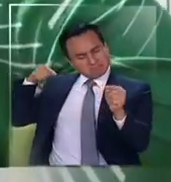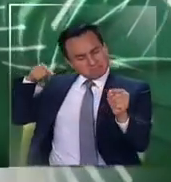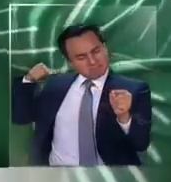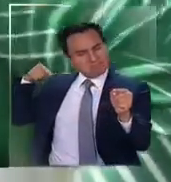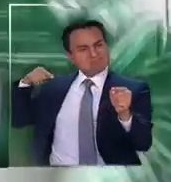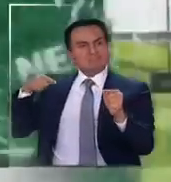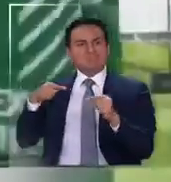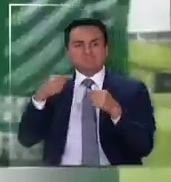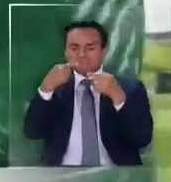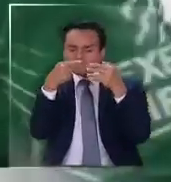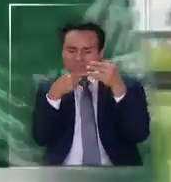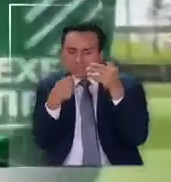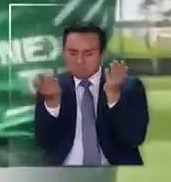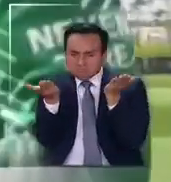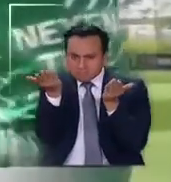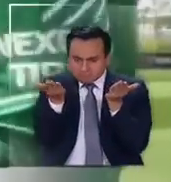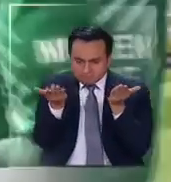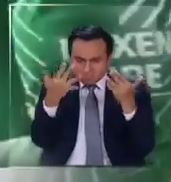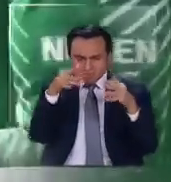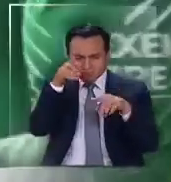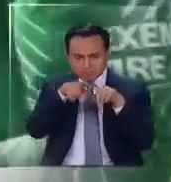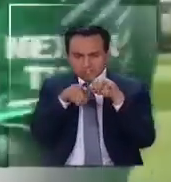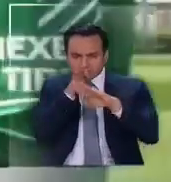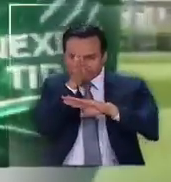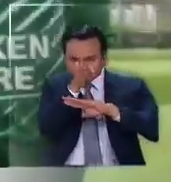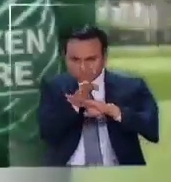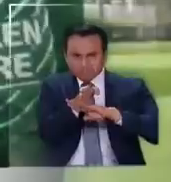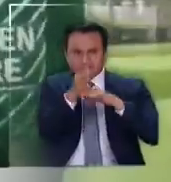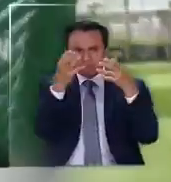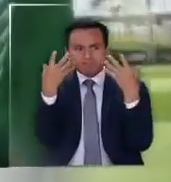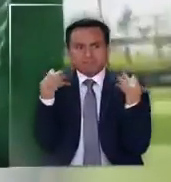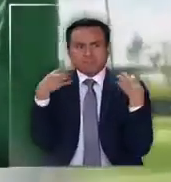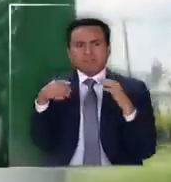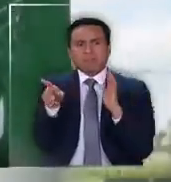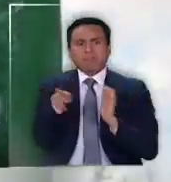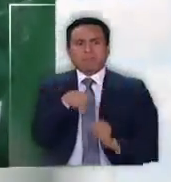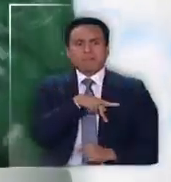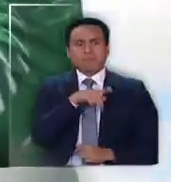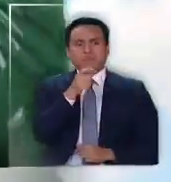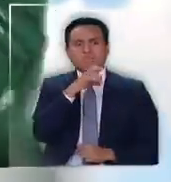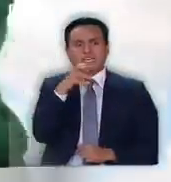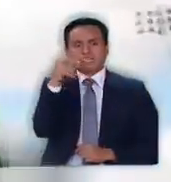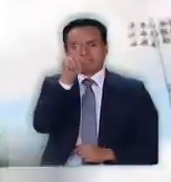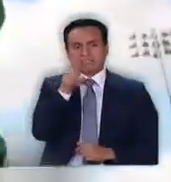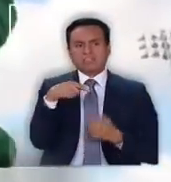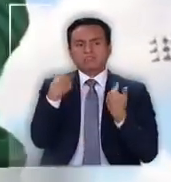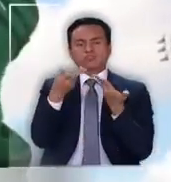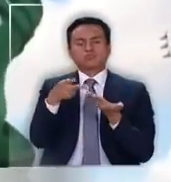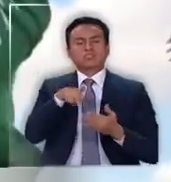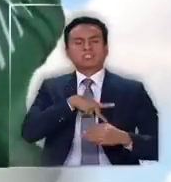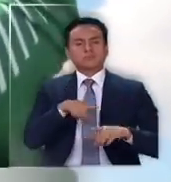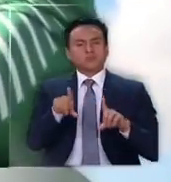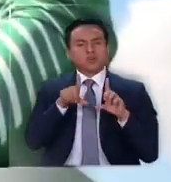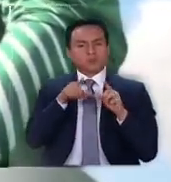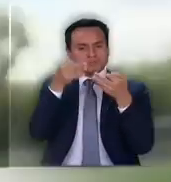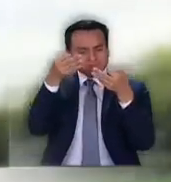fue corroborado en terreno por los encargados de los premios Guinness. Y ahí recibió su diploma